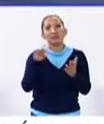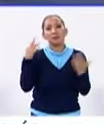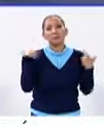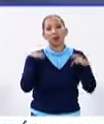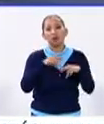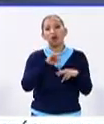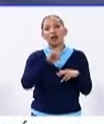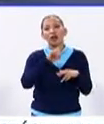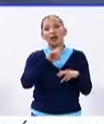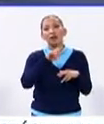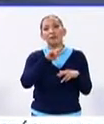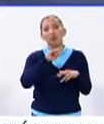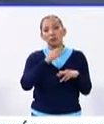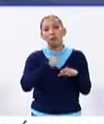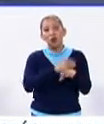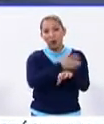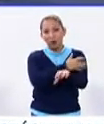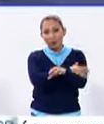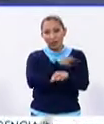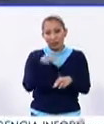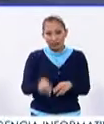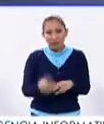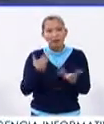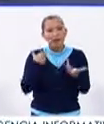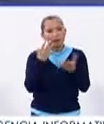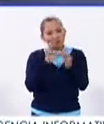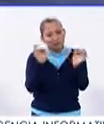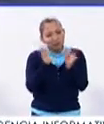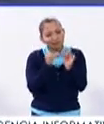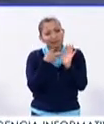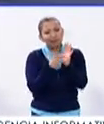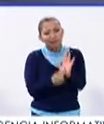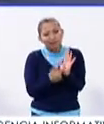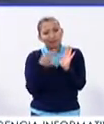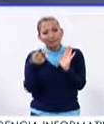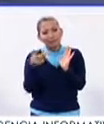Gracias, maestro Oscar Alberto, por habernos acompañado y poner estas